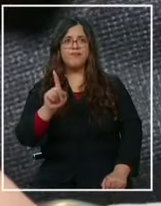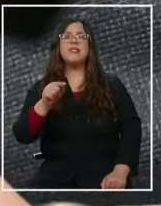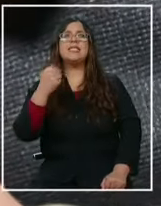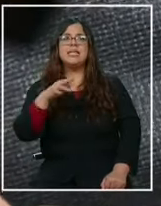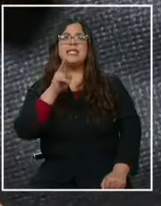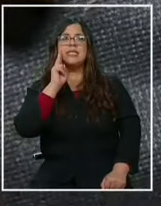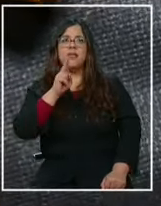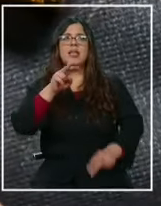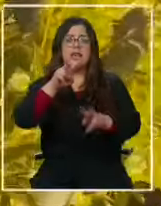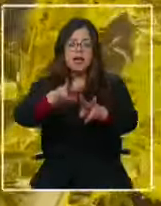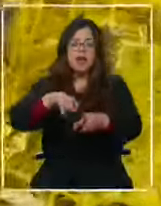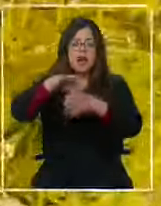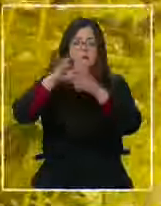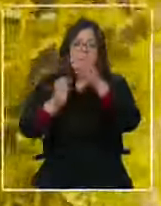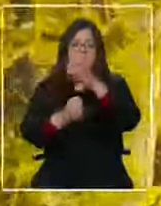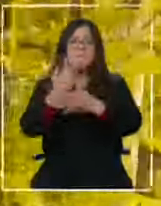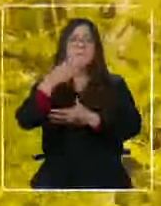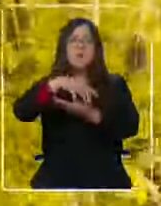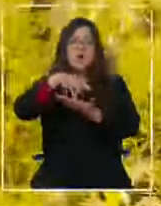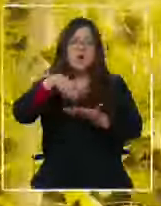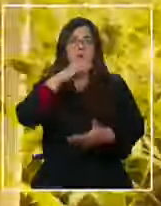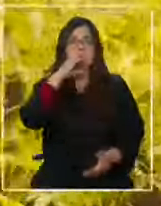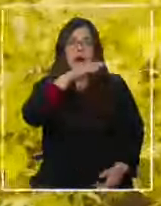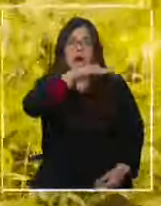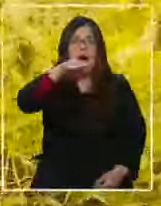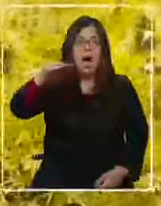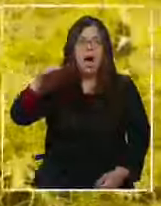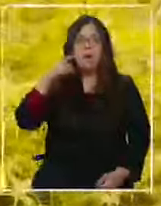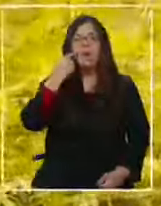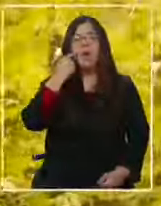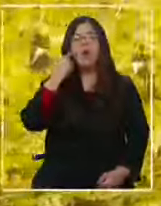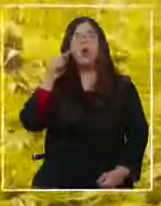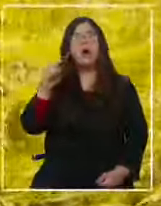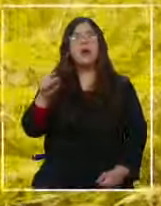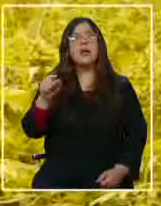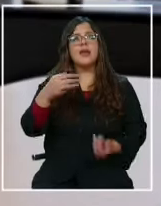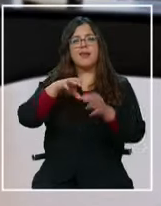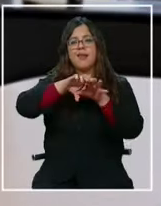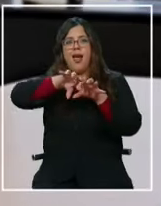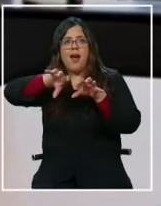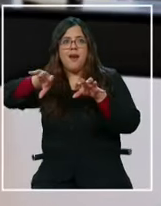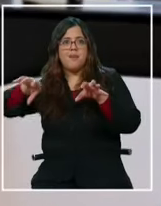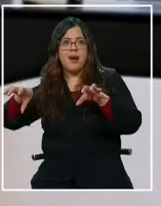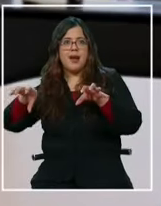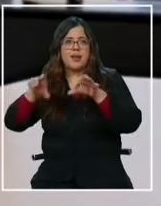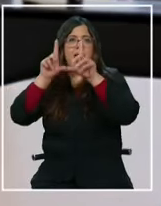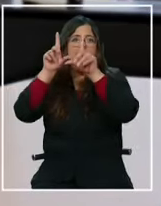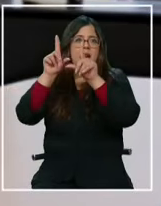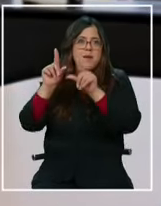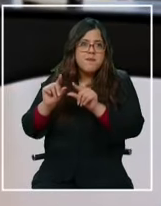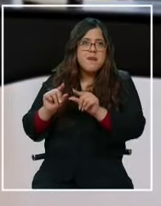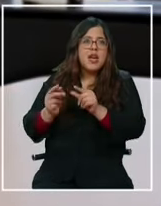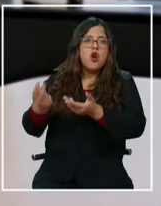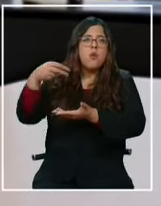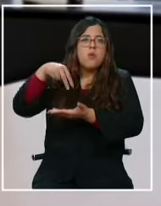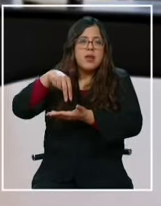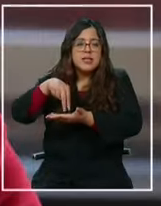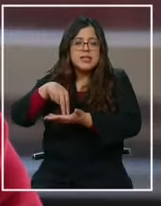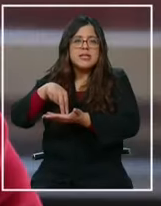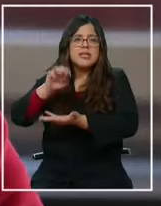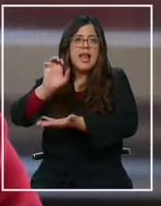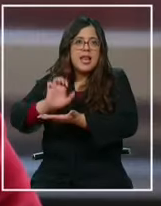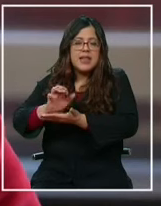los cultivos de marihuana en comunas rurales, porque en general están más aislados, con menores capacidades del Estado, con menor